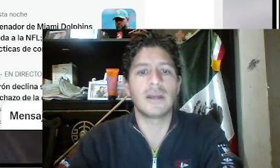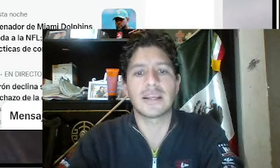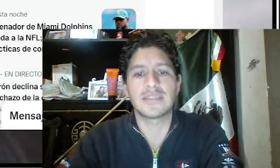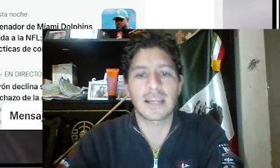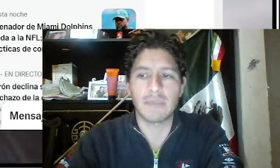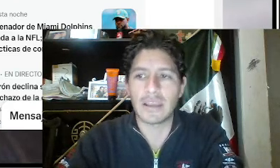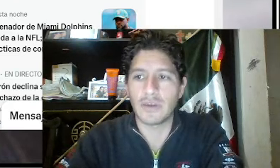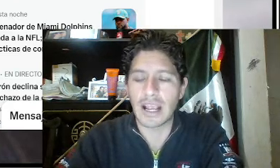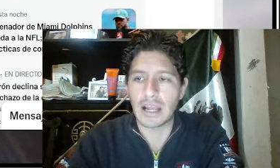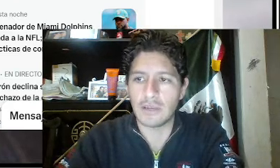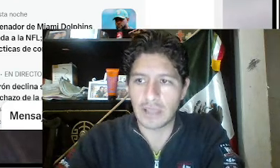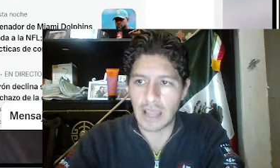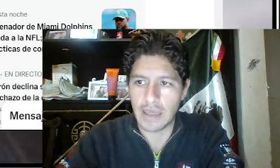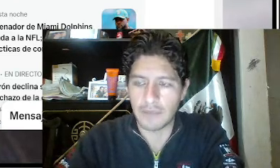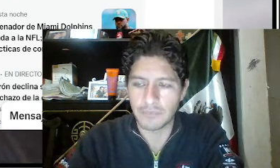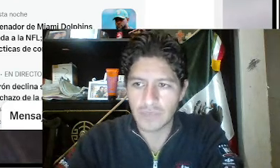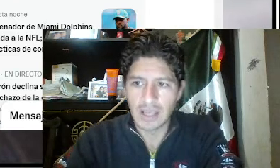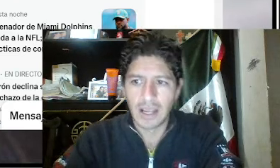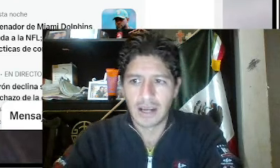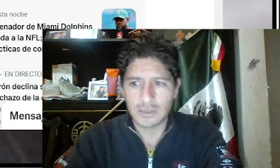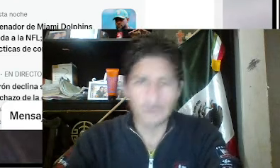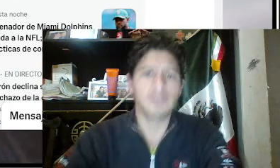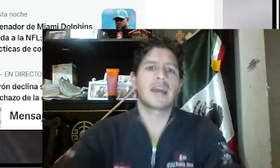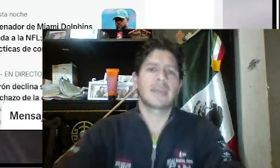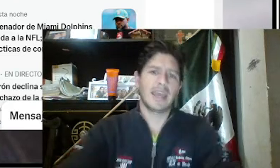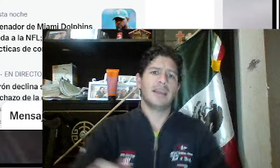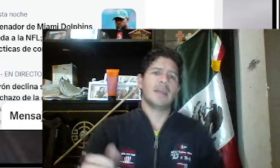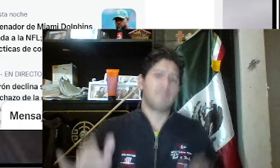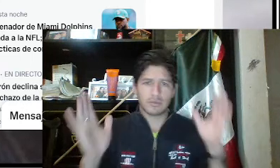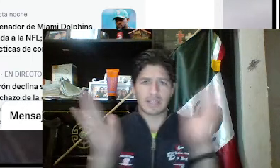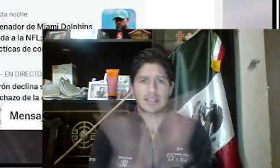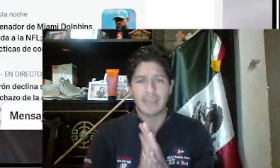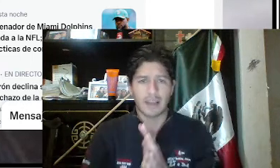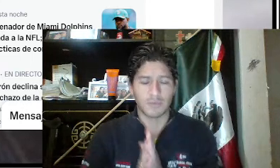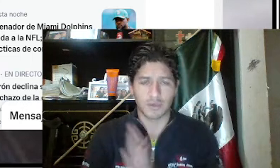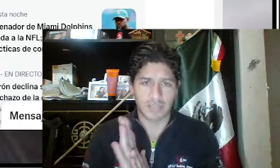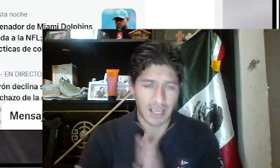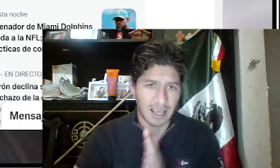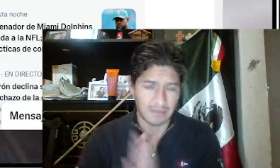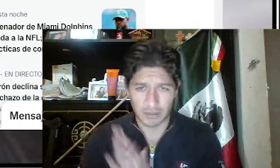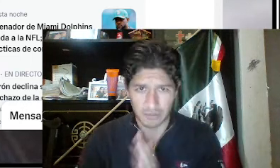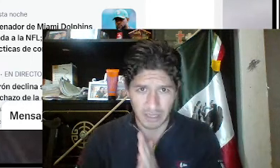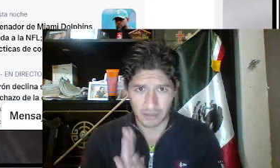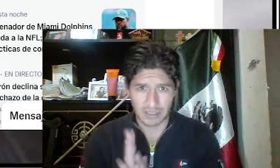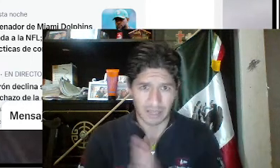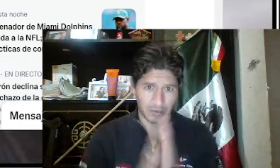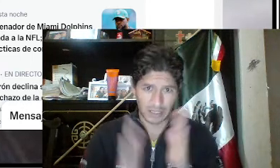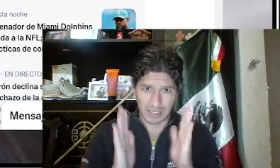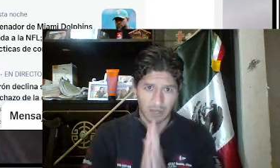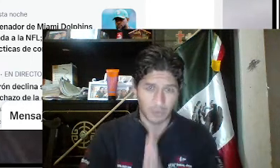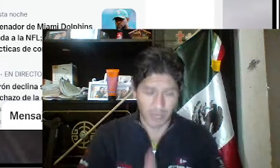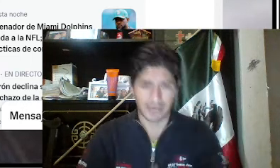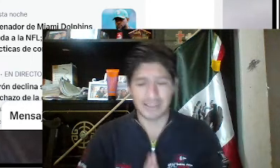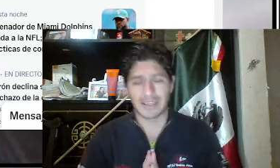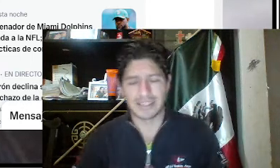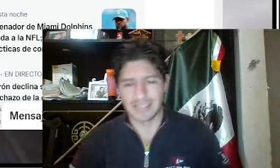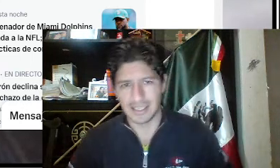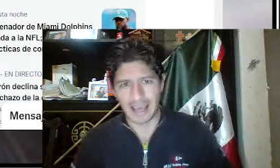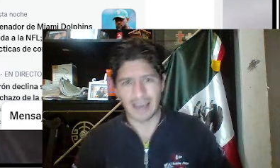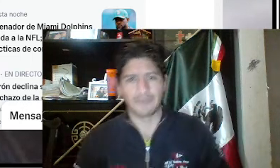al no alcanzar la mayoría calificada. Resulta que la pregunta se queda como sea, amigos míos, la pregunta se queda como ya